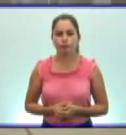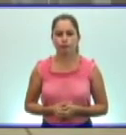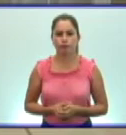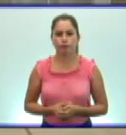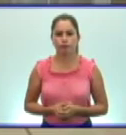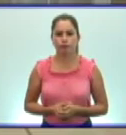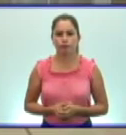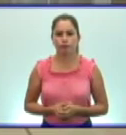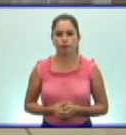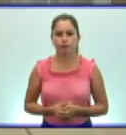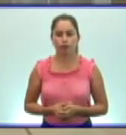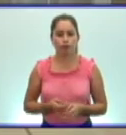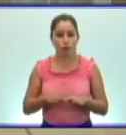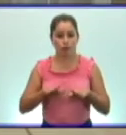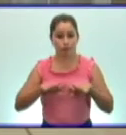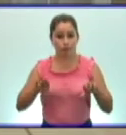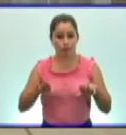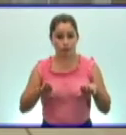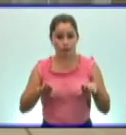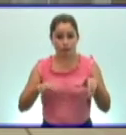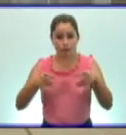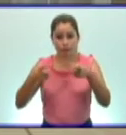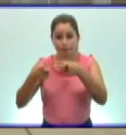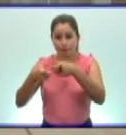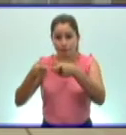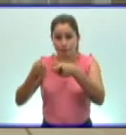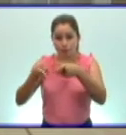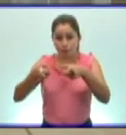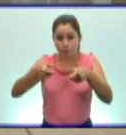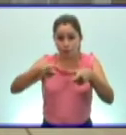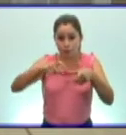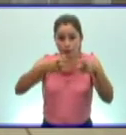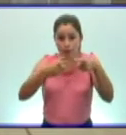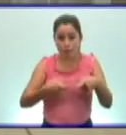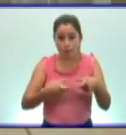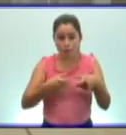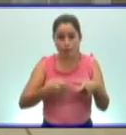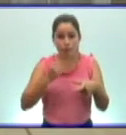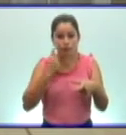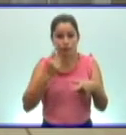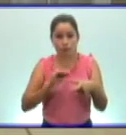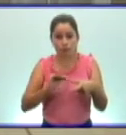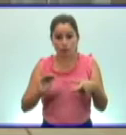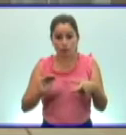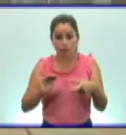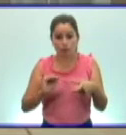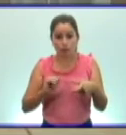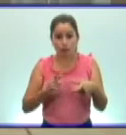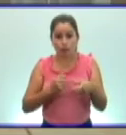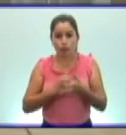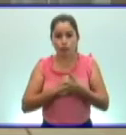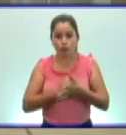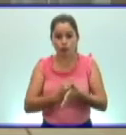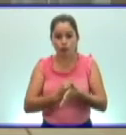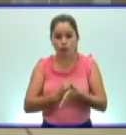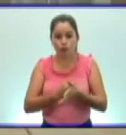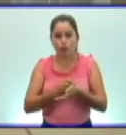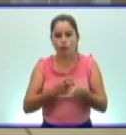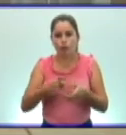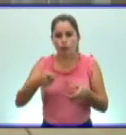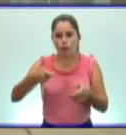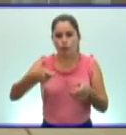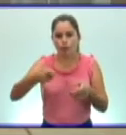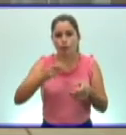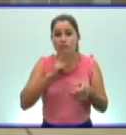y cuando ya arrastramos gran parte del soluto, vamos entonces con ayuda de un frasco lavador